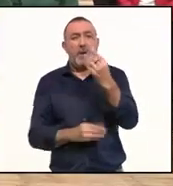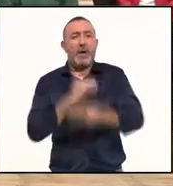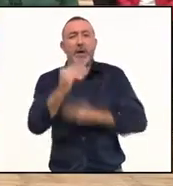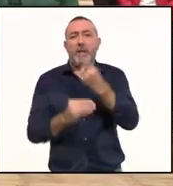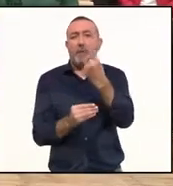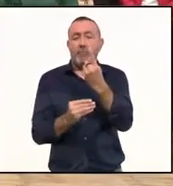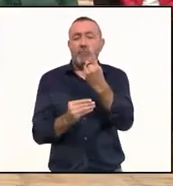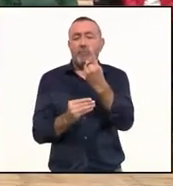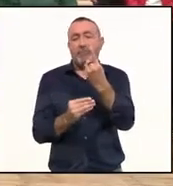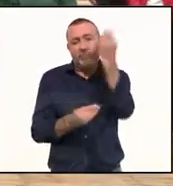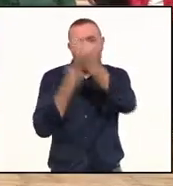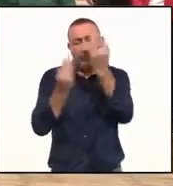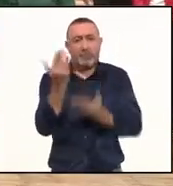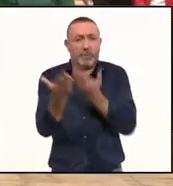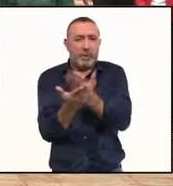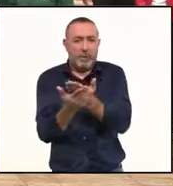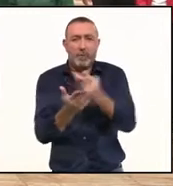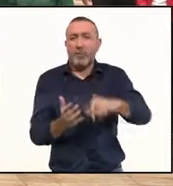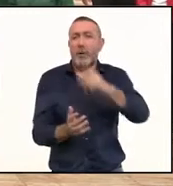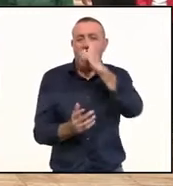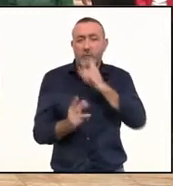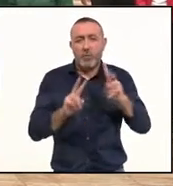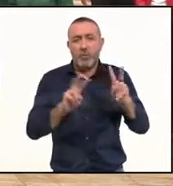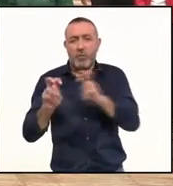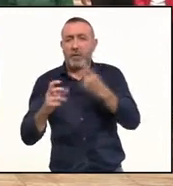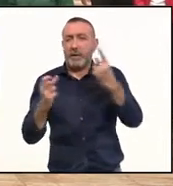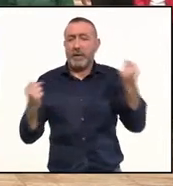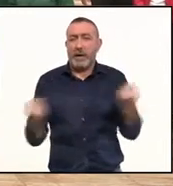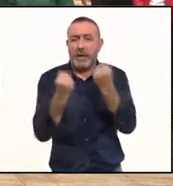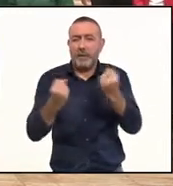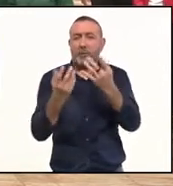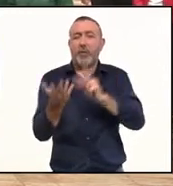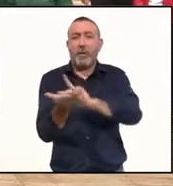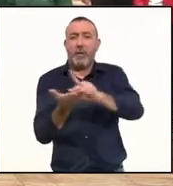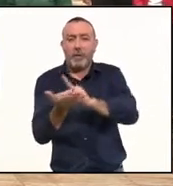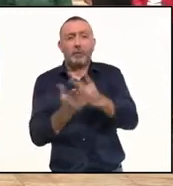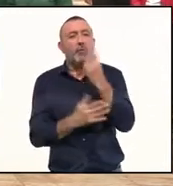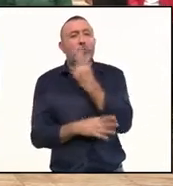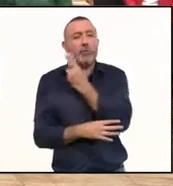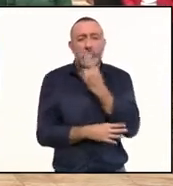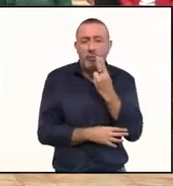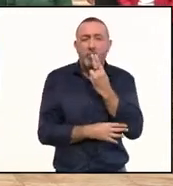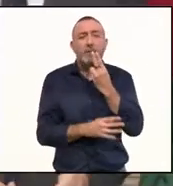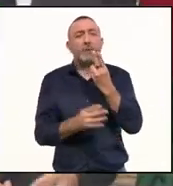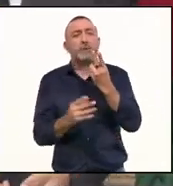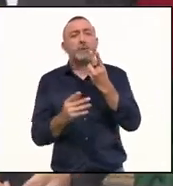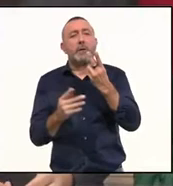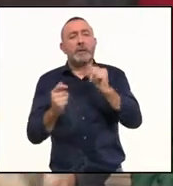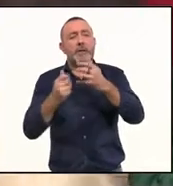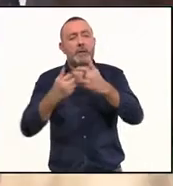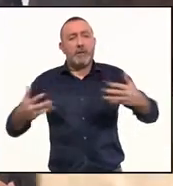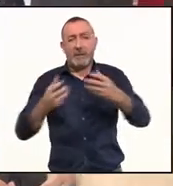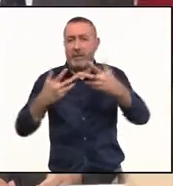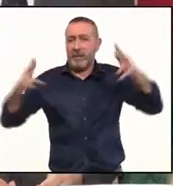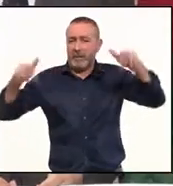pequeño planteamiento ha sido un año más una jornada repleta de actos de lemas de datos y de compromisos que nos están recordando desde